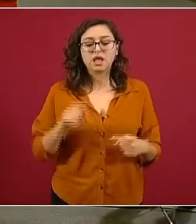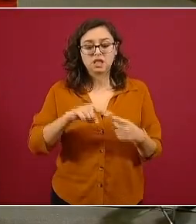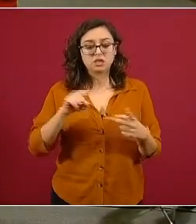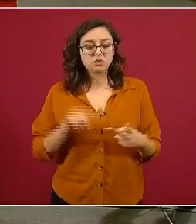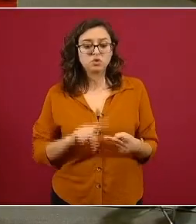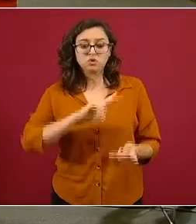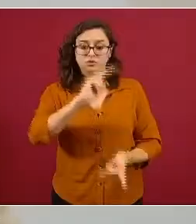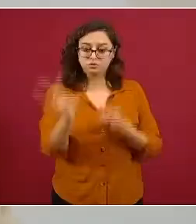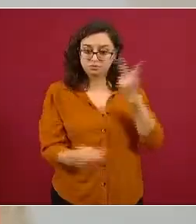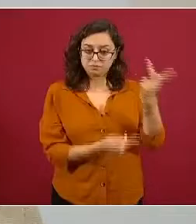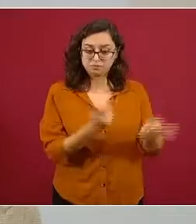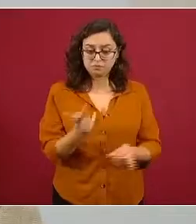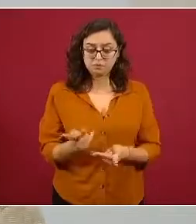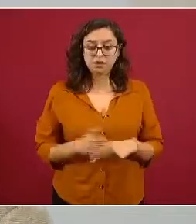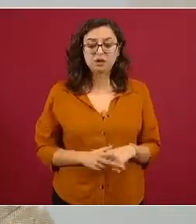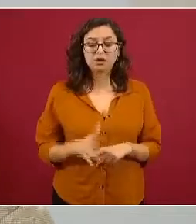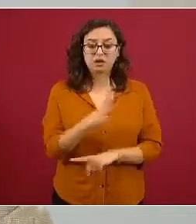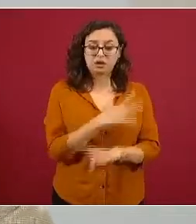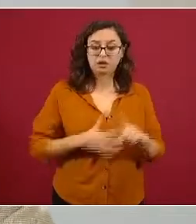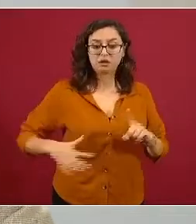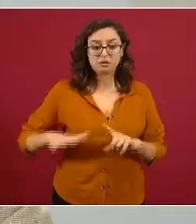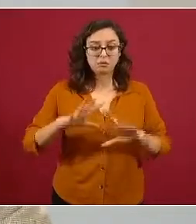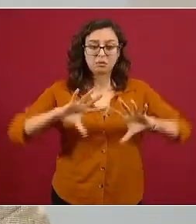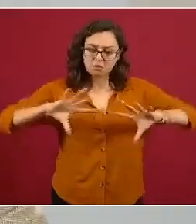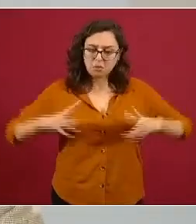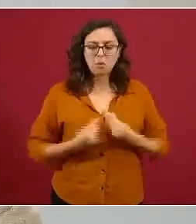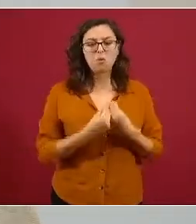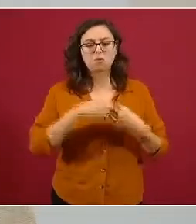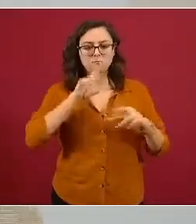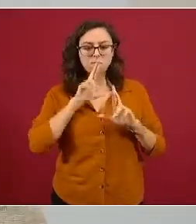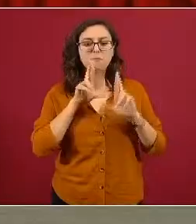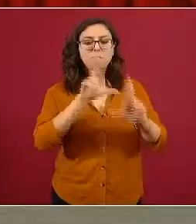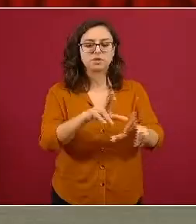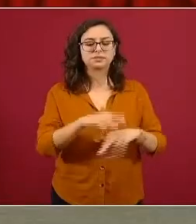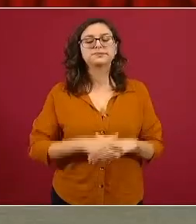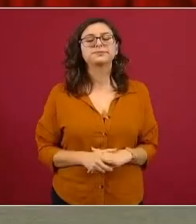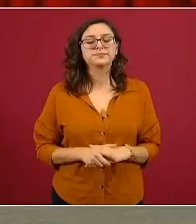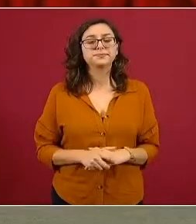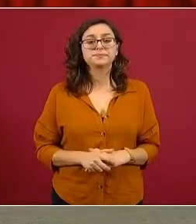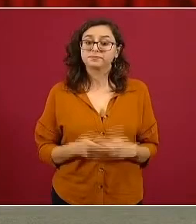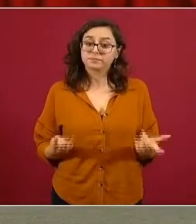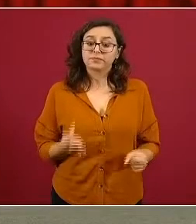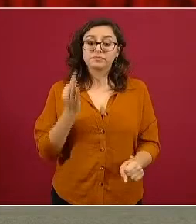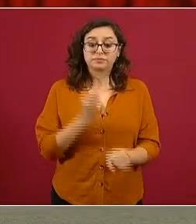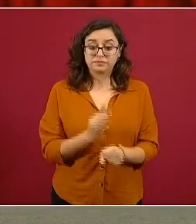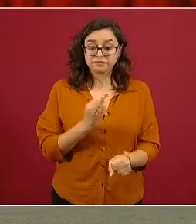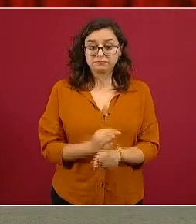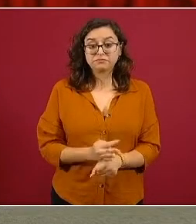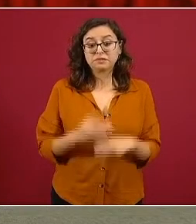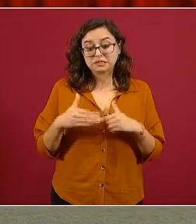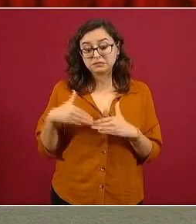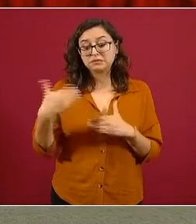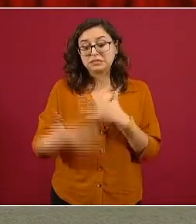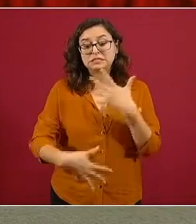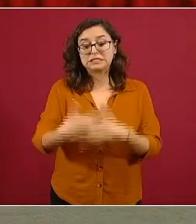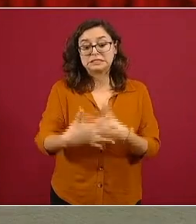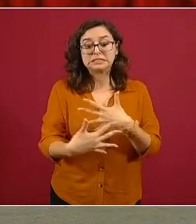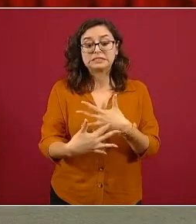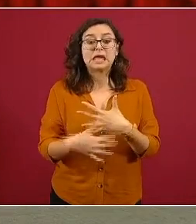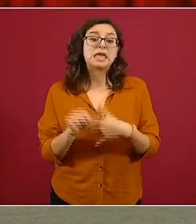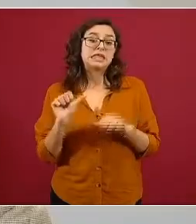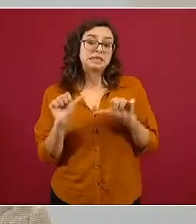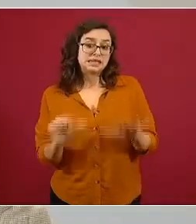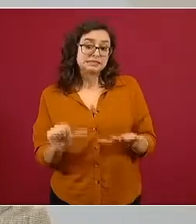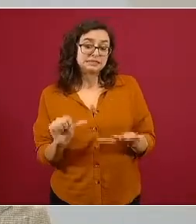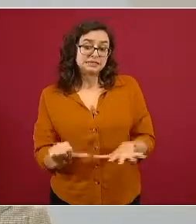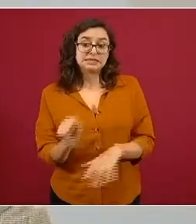Las contesto de manera conjunta. Efectivamente, ahora que vienen las fiestas patrias, los días 15 y 16 de